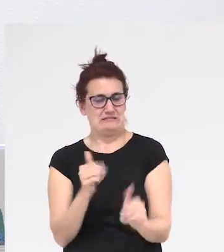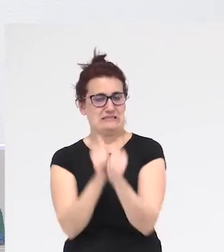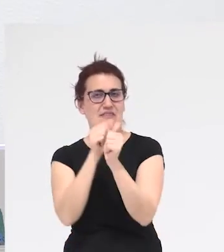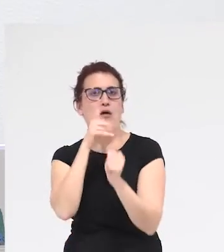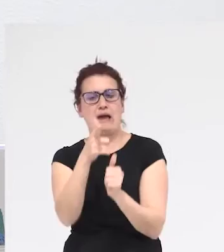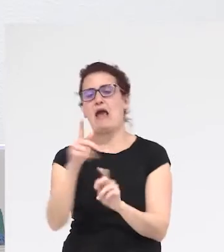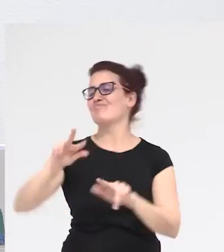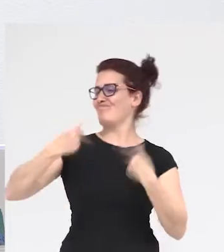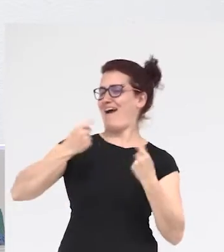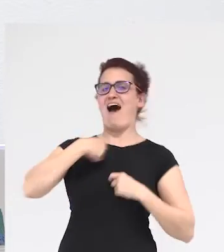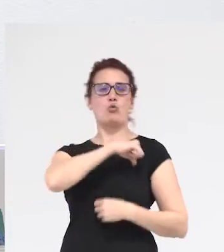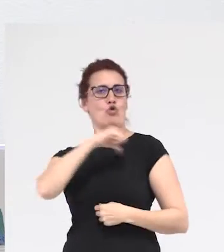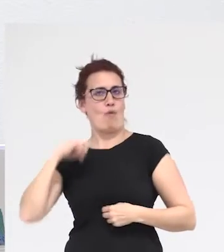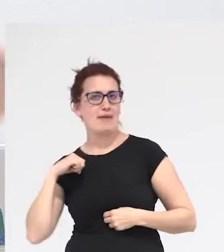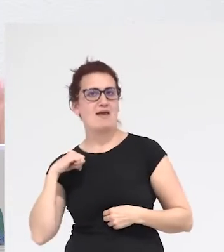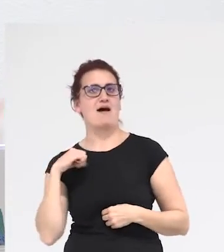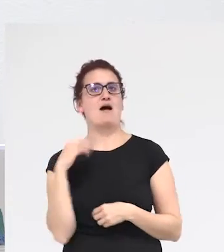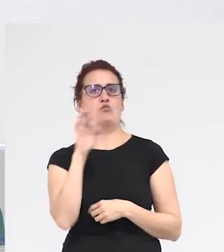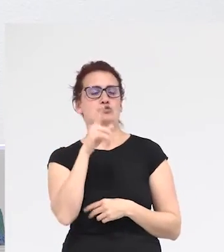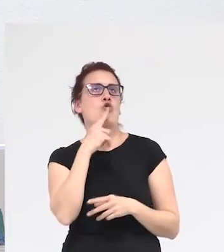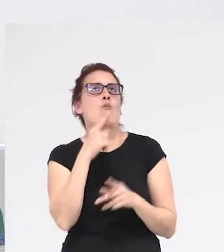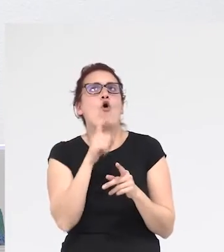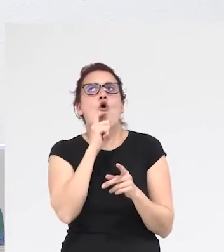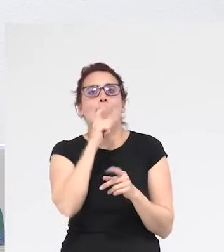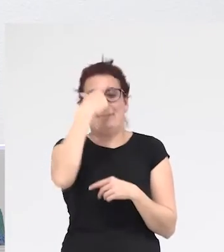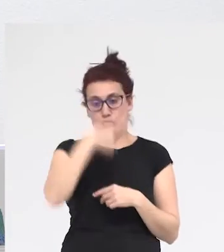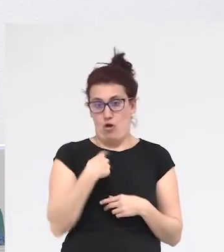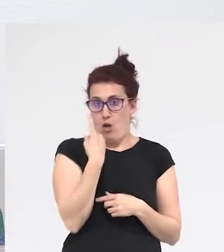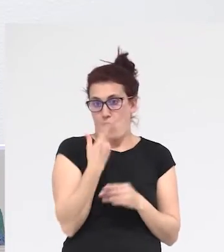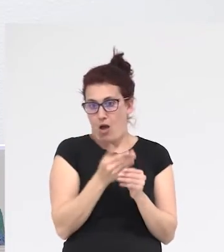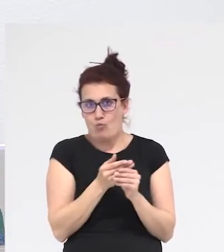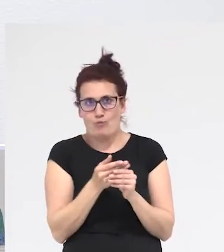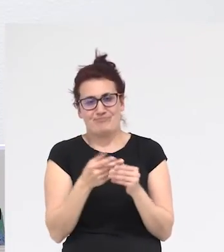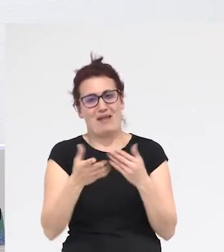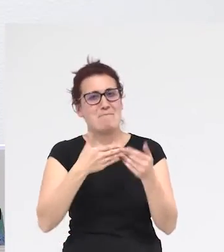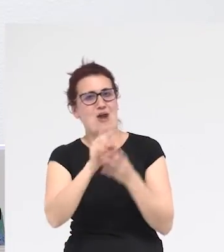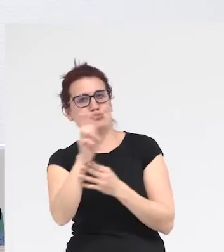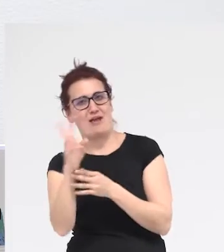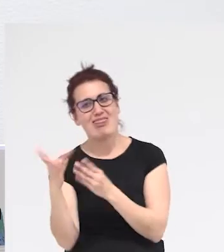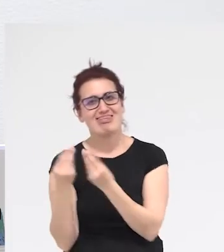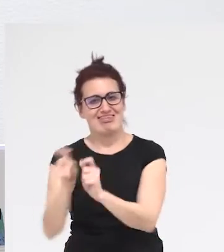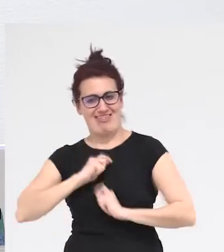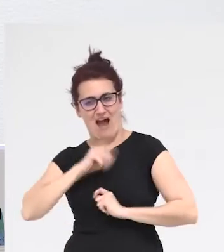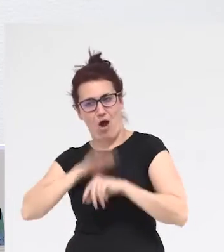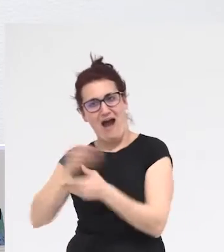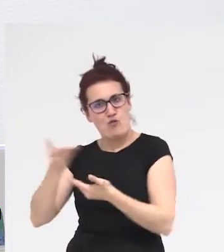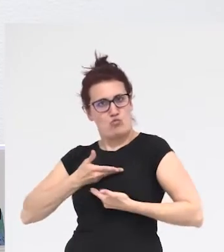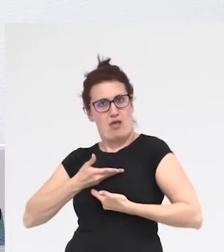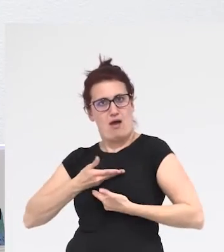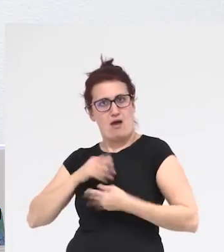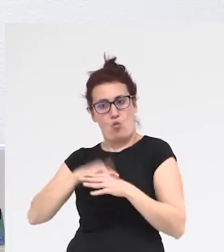posibilita autonomía, bueno, alguien que es como la extensión de manos, un cuerpo que a su